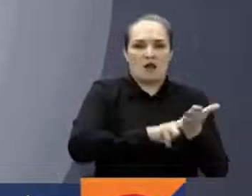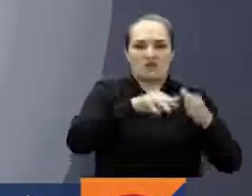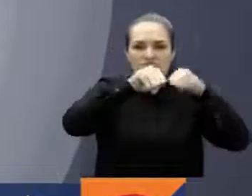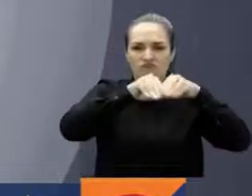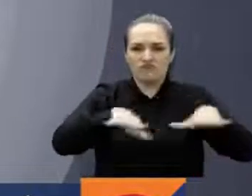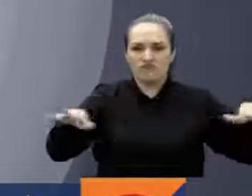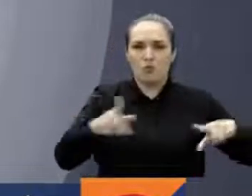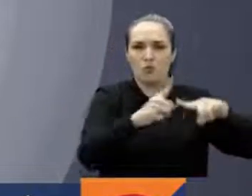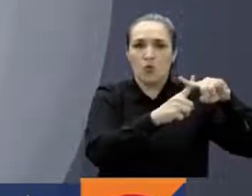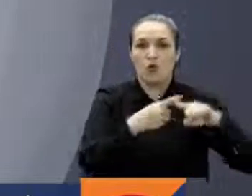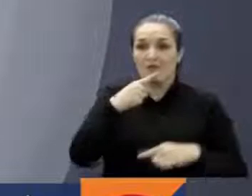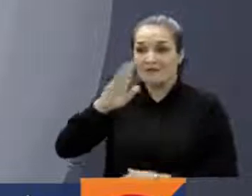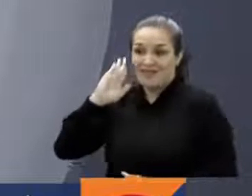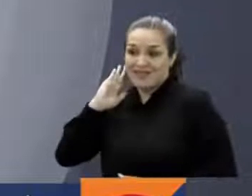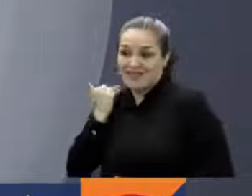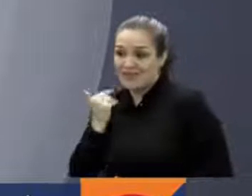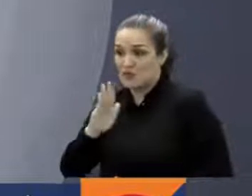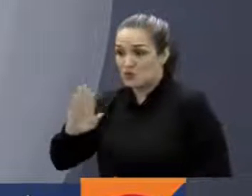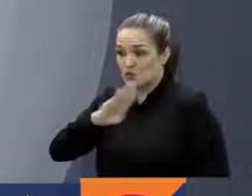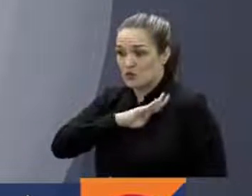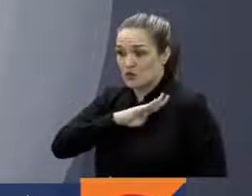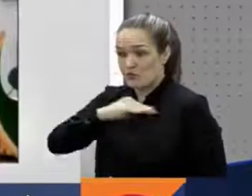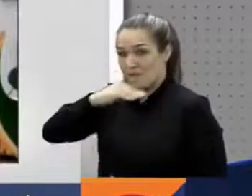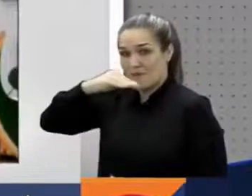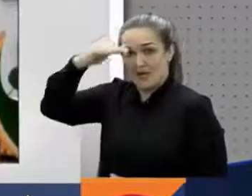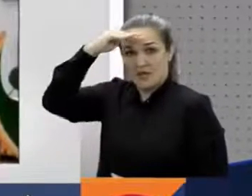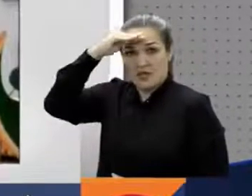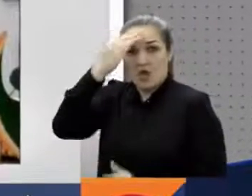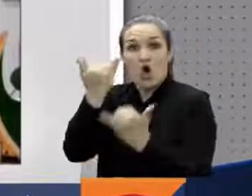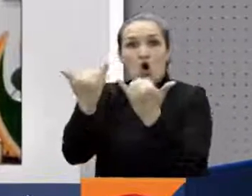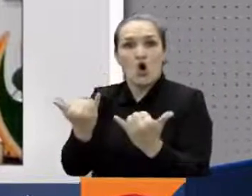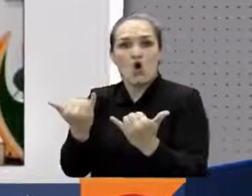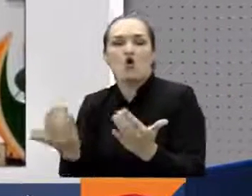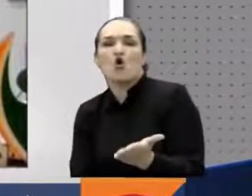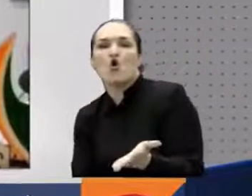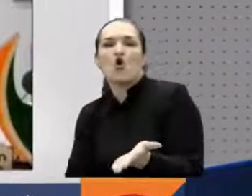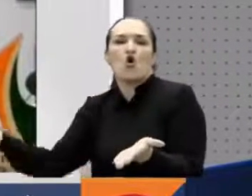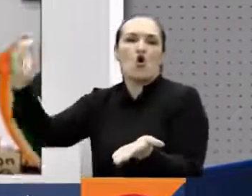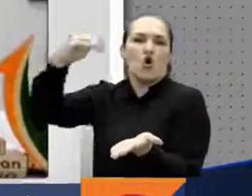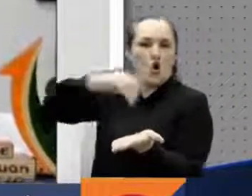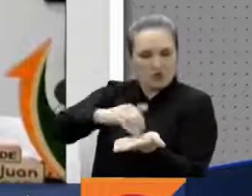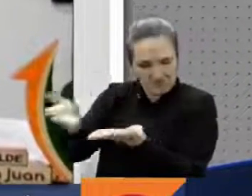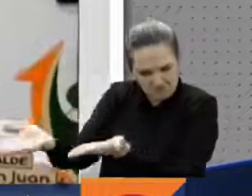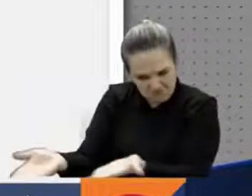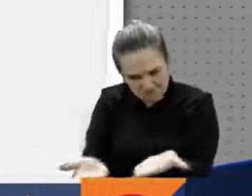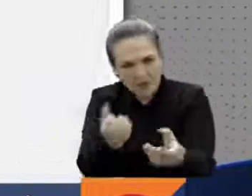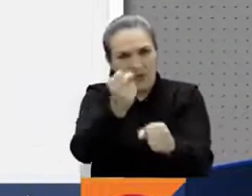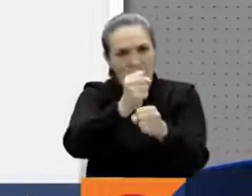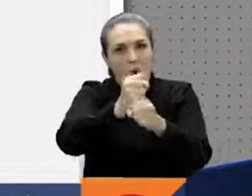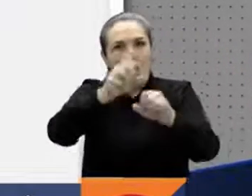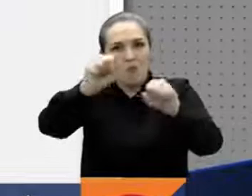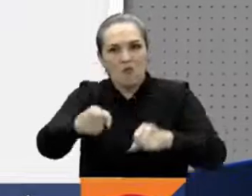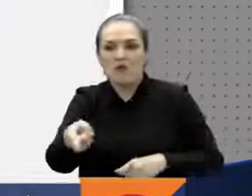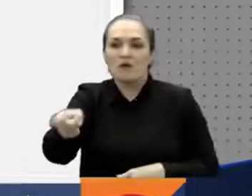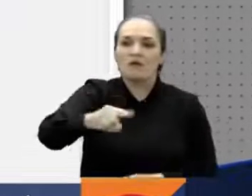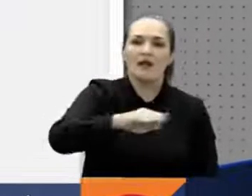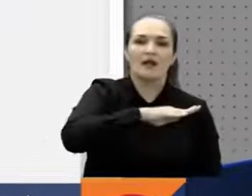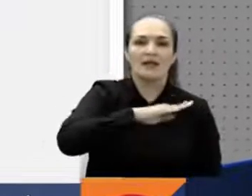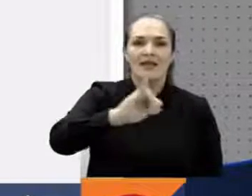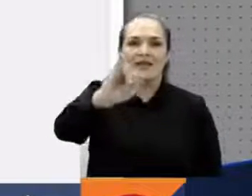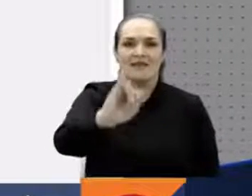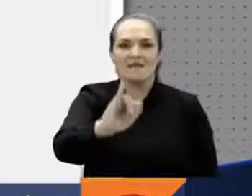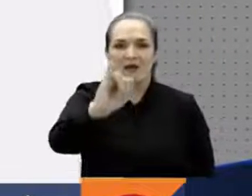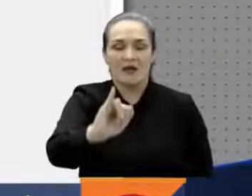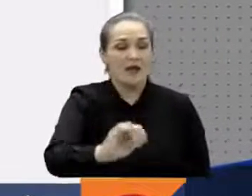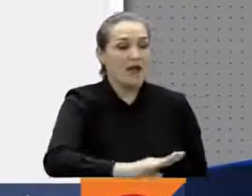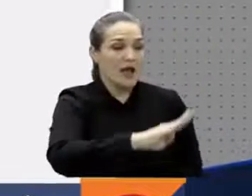que tanto Daniel Quintero, alcalde de Medellín, a quien a partir de hoy se le levantó la suspensión provisional, y los alcaldes de Ibagué, de San